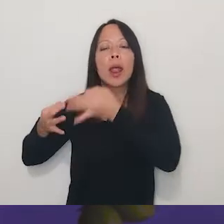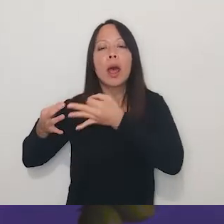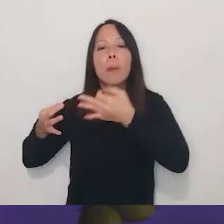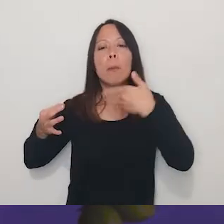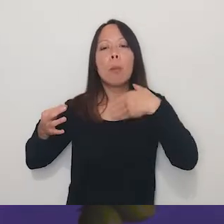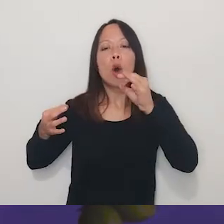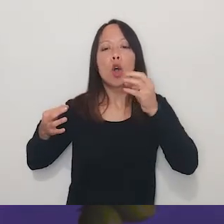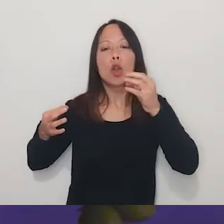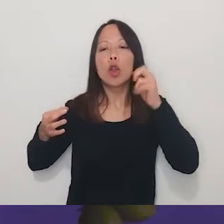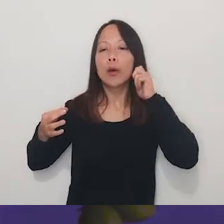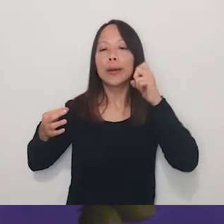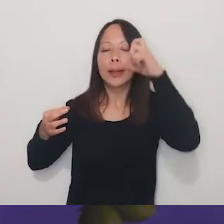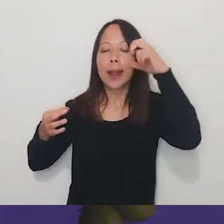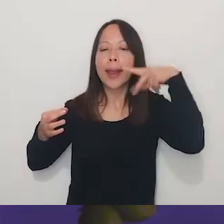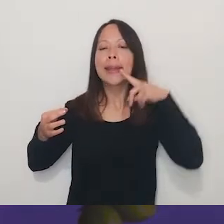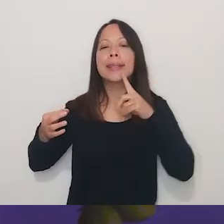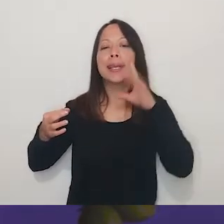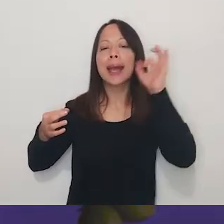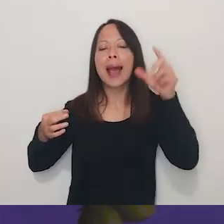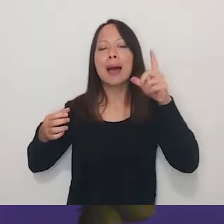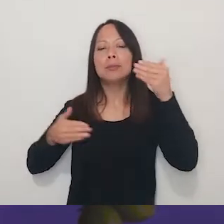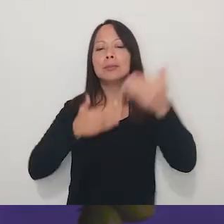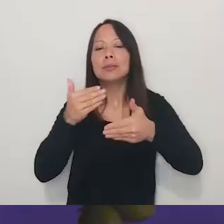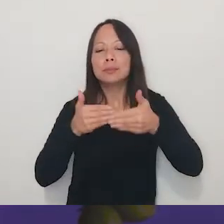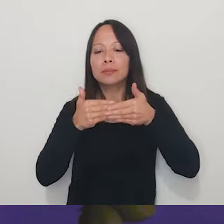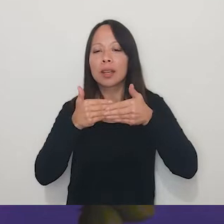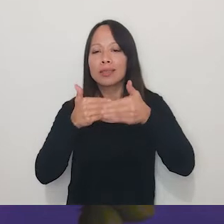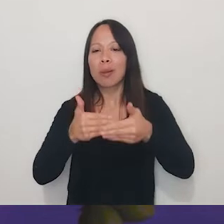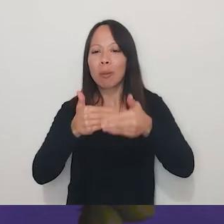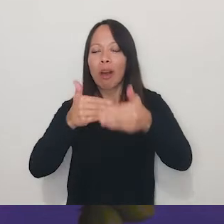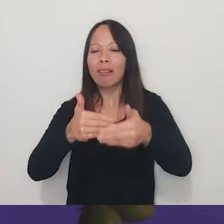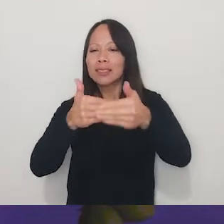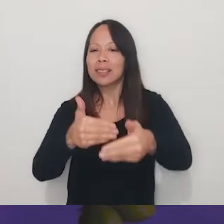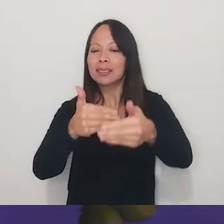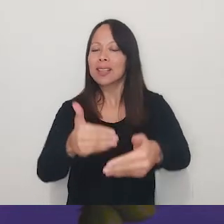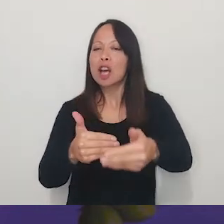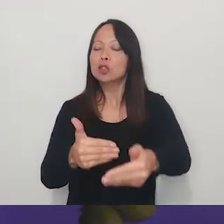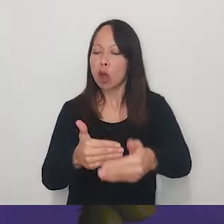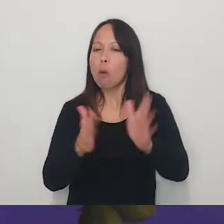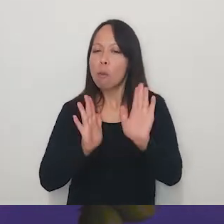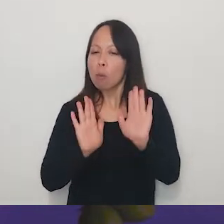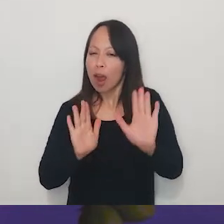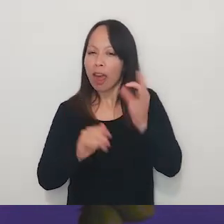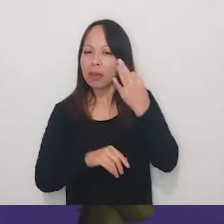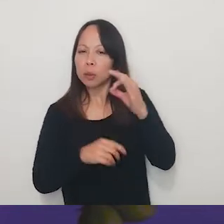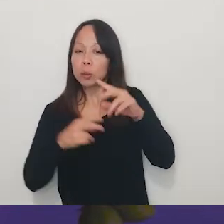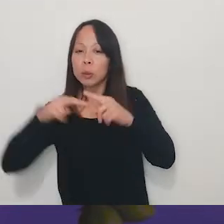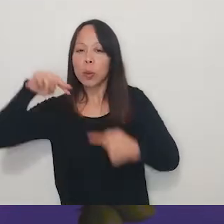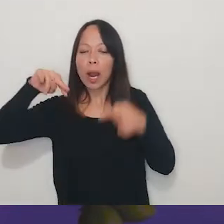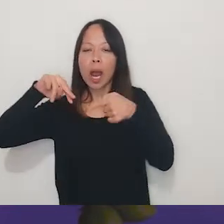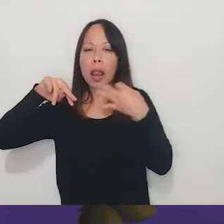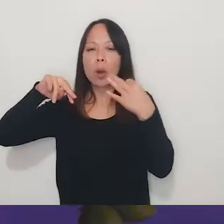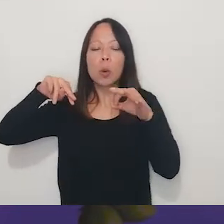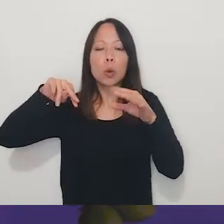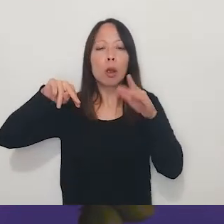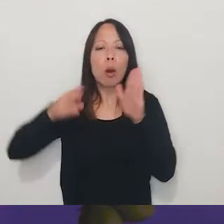de enfermedades monogénicas se hacen por secuenciación masiva paralela. Uno puede buscar un gen único, que es